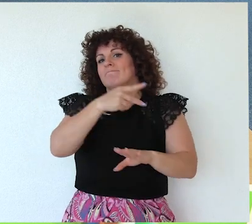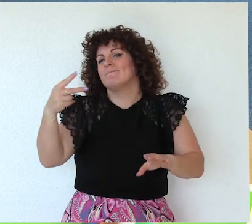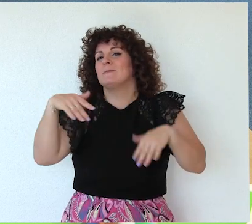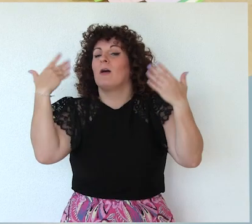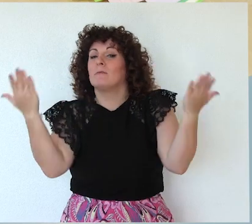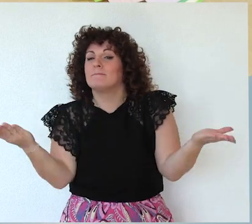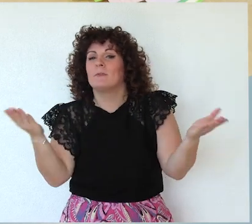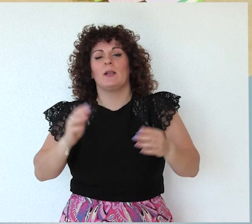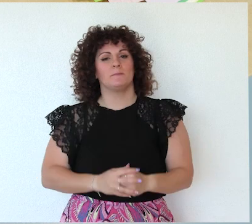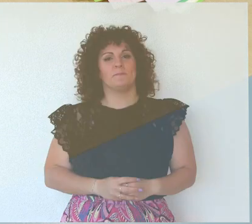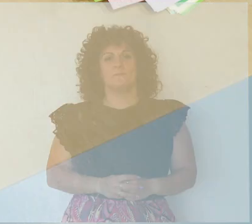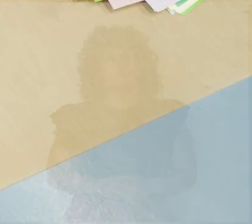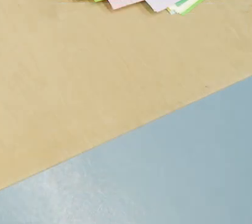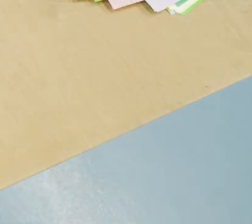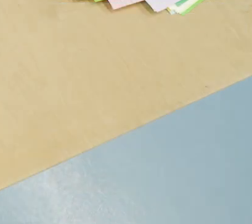imágenes.